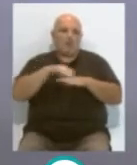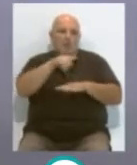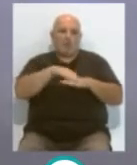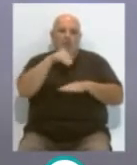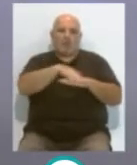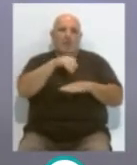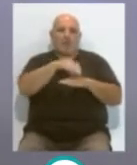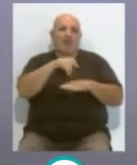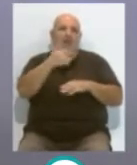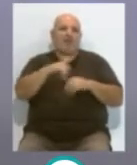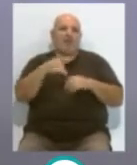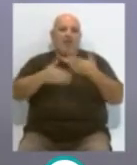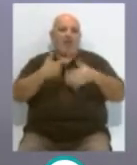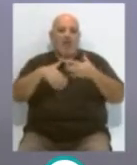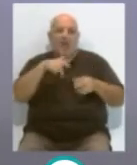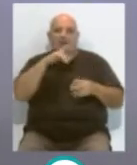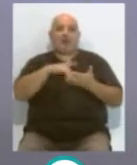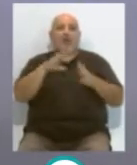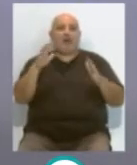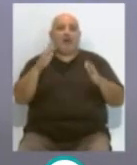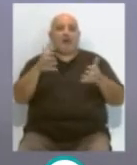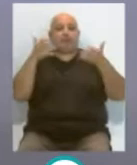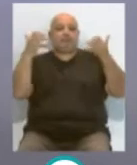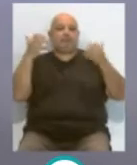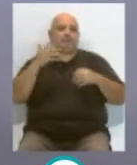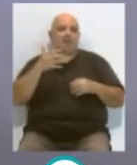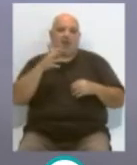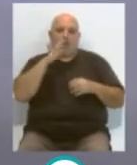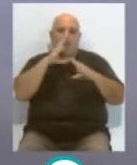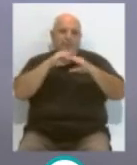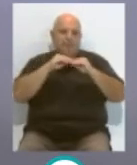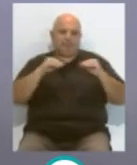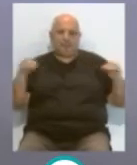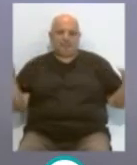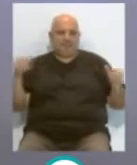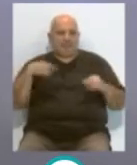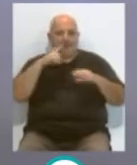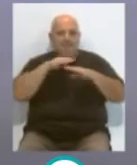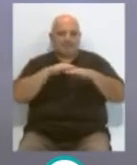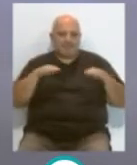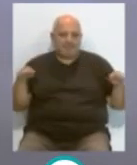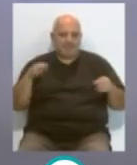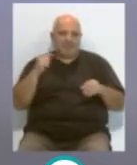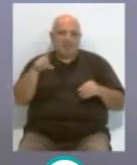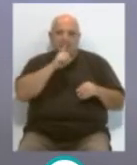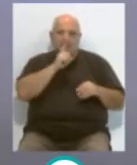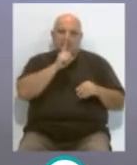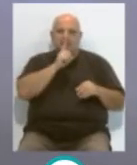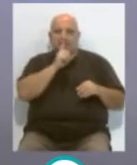de Messi, lo bueno, lo malo, todo. Entonces, en esta selección Scaloni consiguió eso, que sea